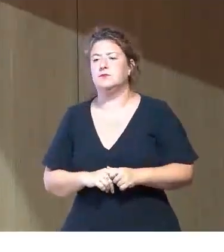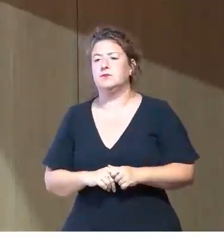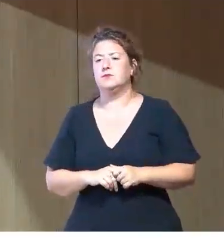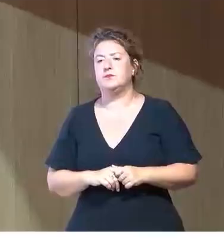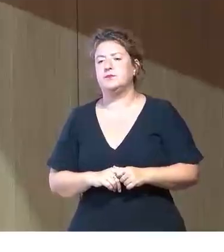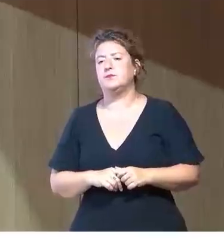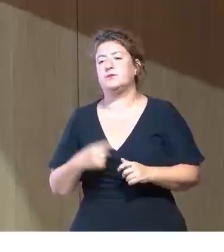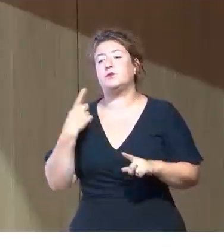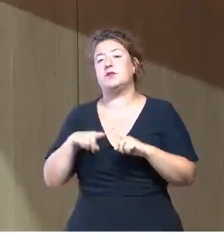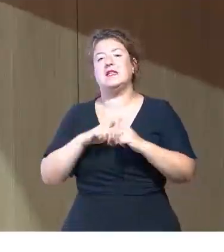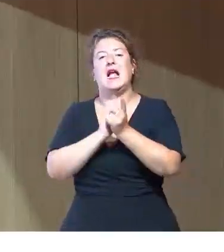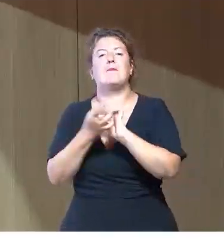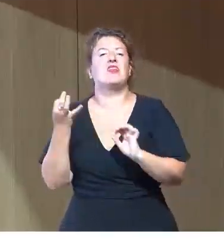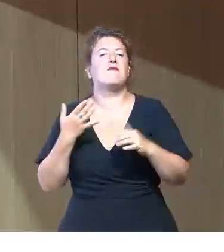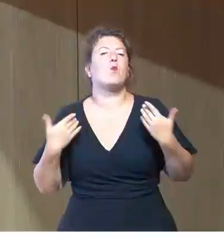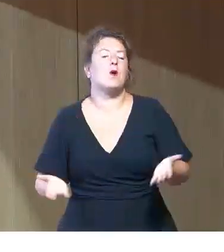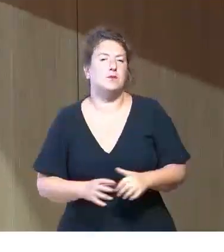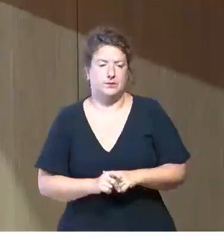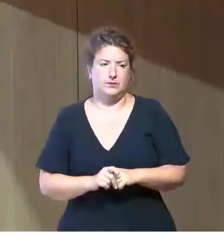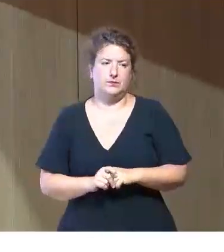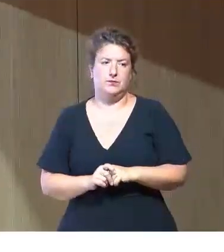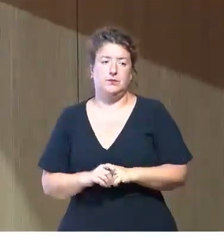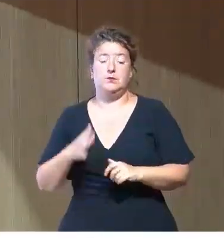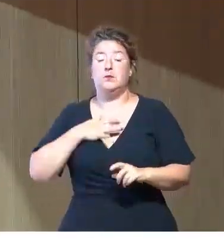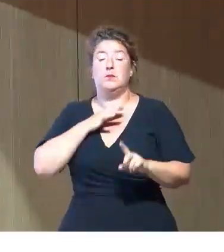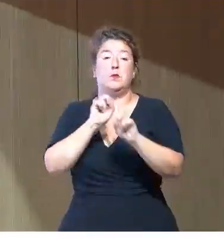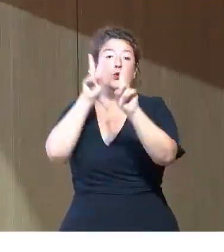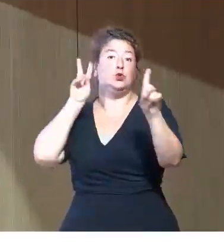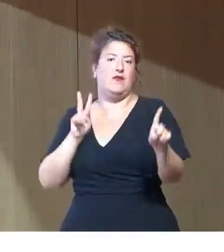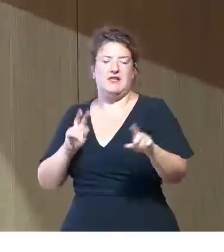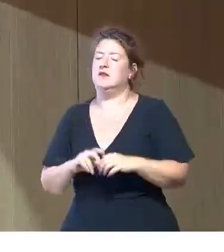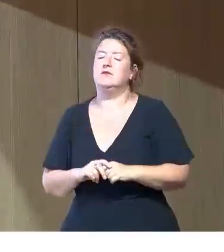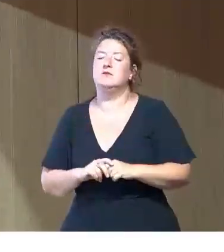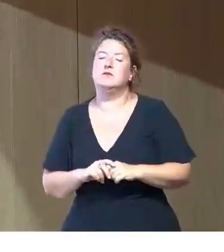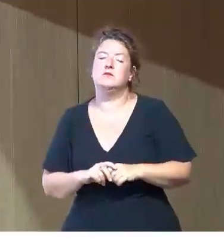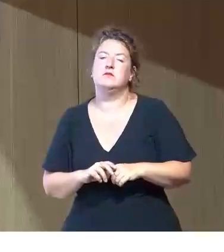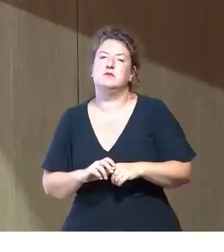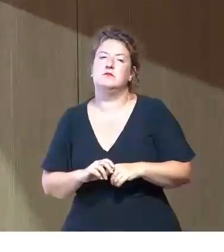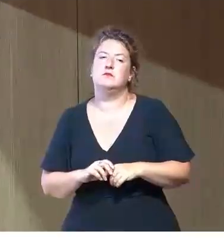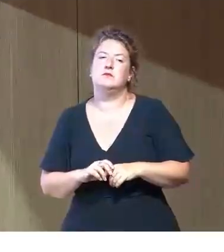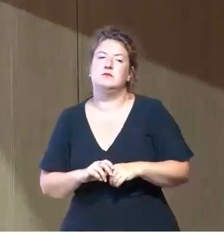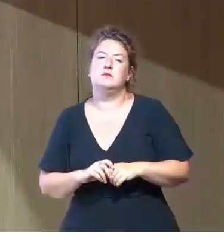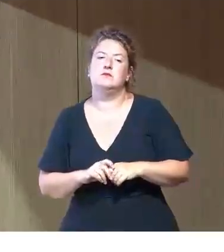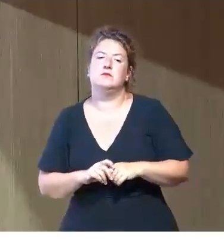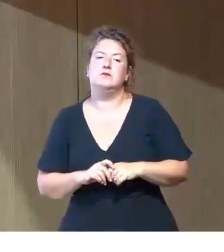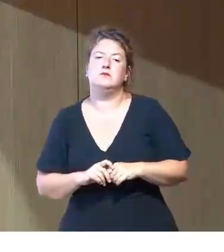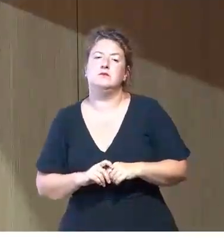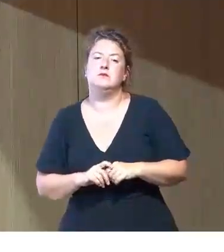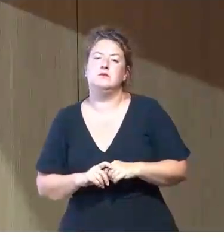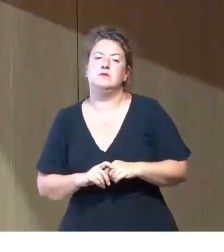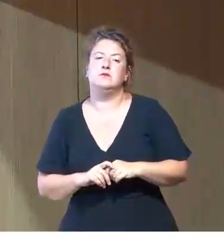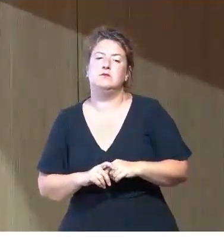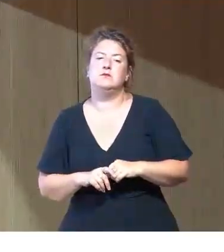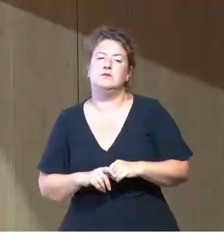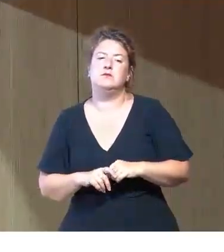Qué cosas deberían de cambiarse Bueno desde mi punto de vista tiene que haber yo creo que una cuestión antes de